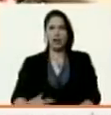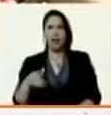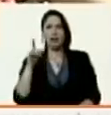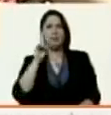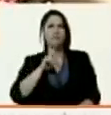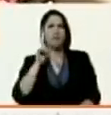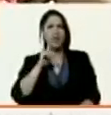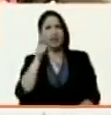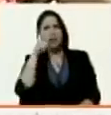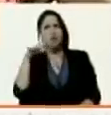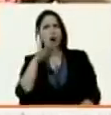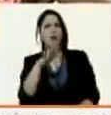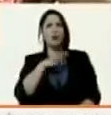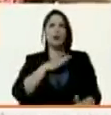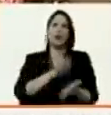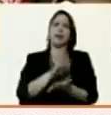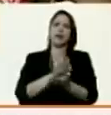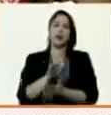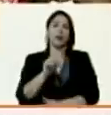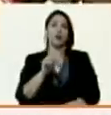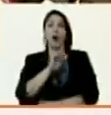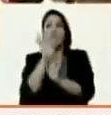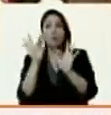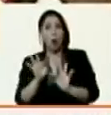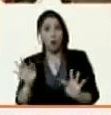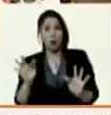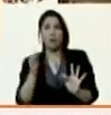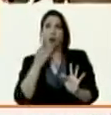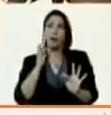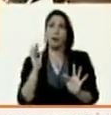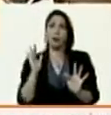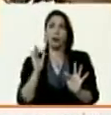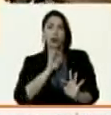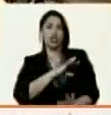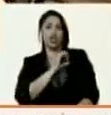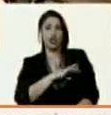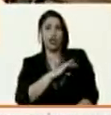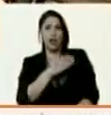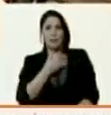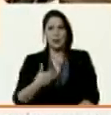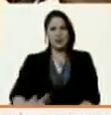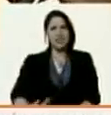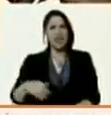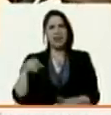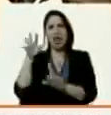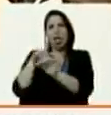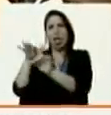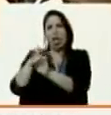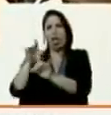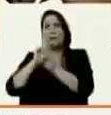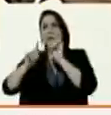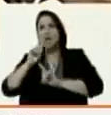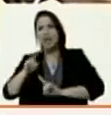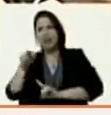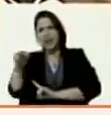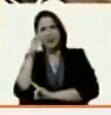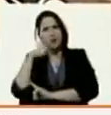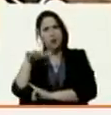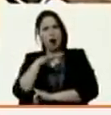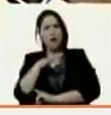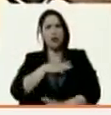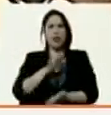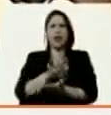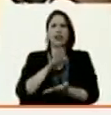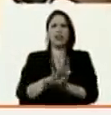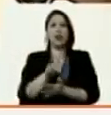se quede tranquilo no hay manera en un bol en chile el presidente les mienta y ese pueblo se quede tranquilo no hay manera